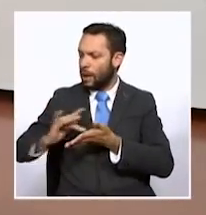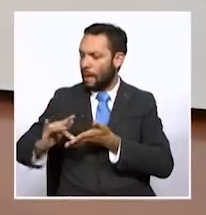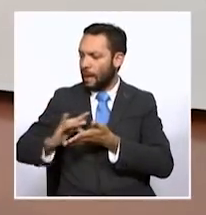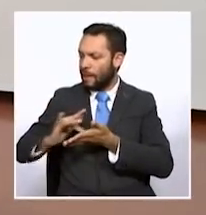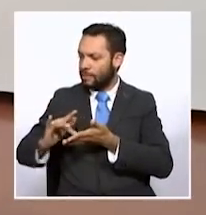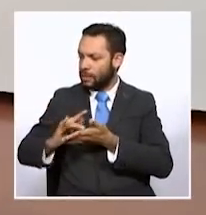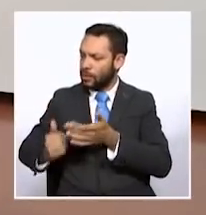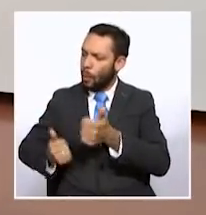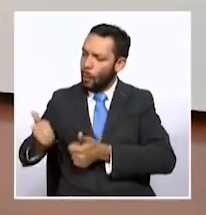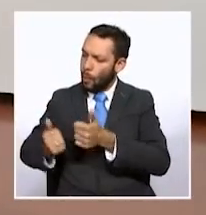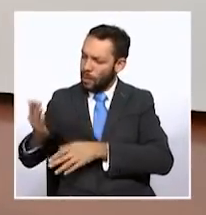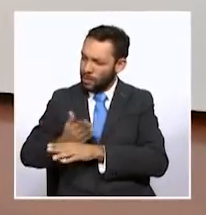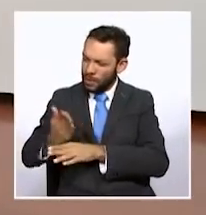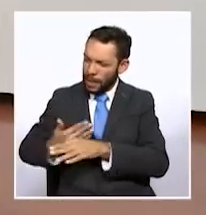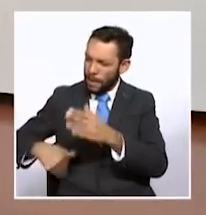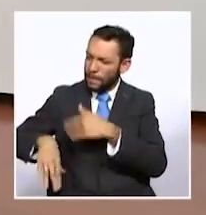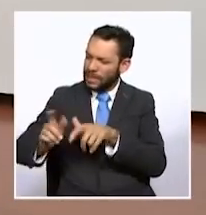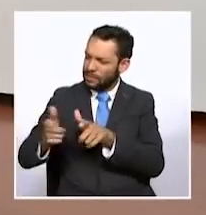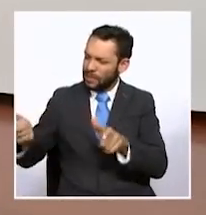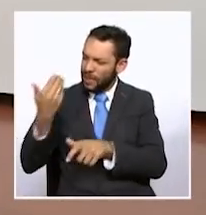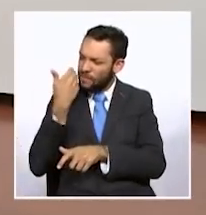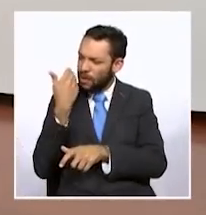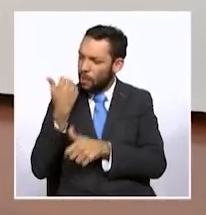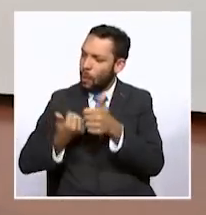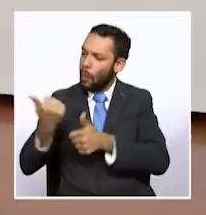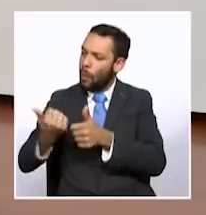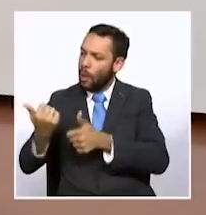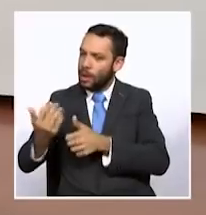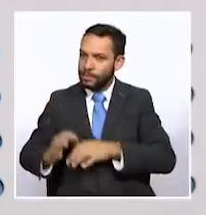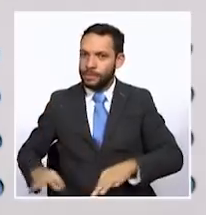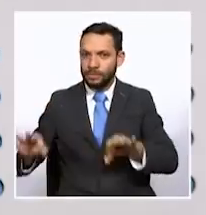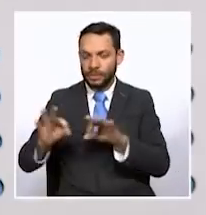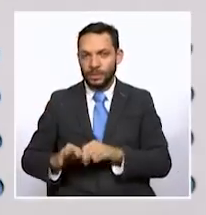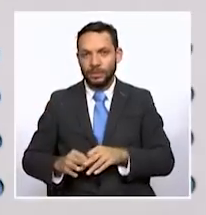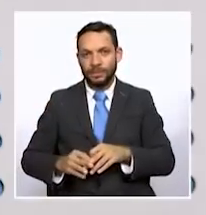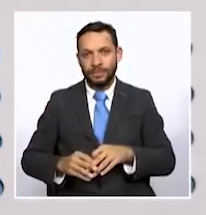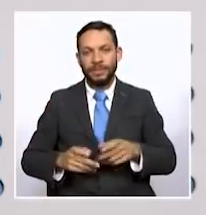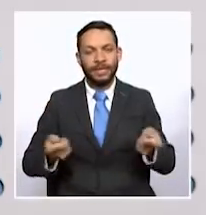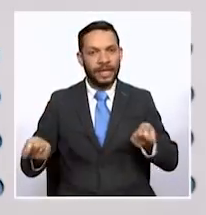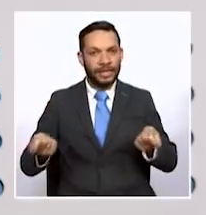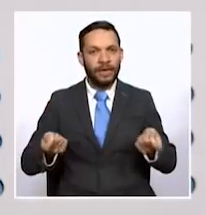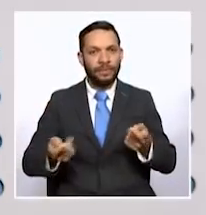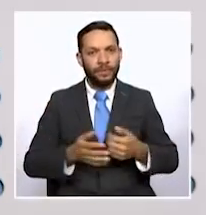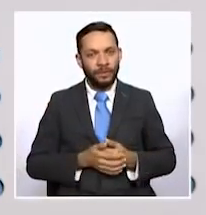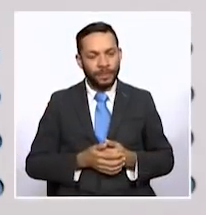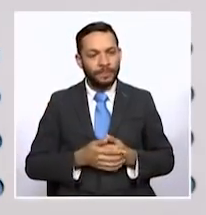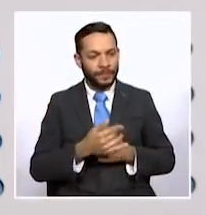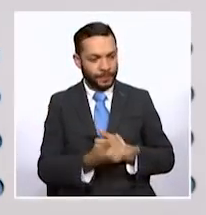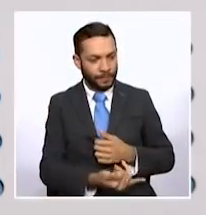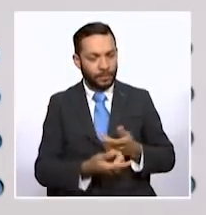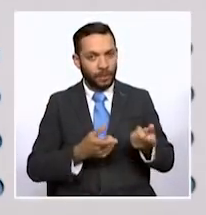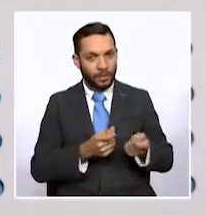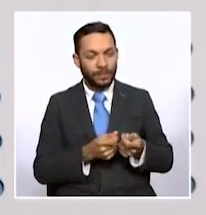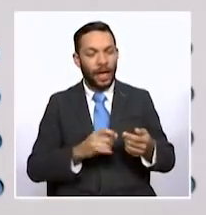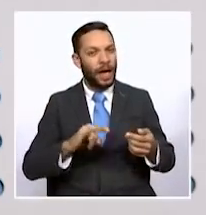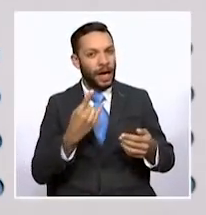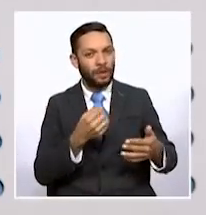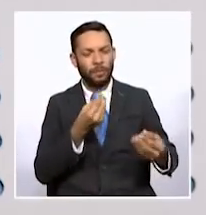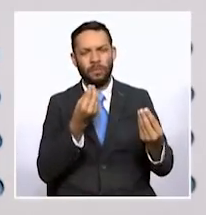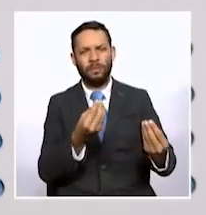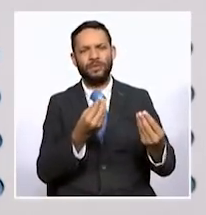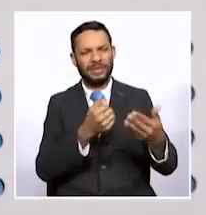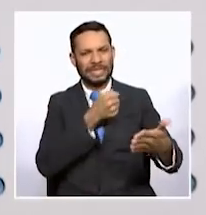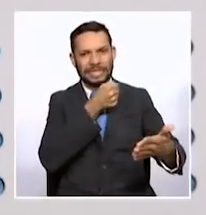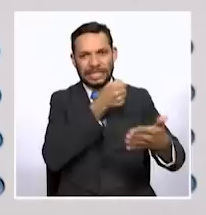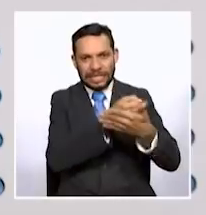institucional, nuestro gran volumen de pacientes es principalmente los accidentes. Ahorita tenemos un gran incremento de los accidentes de tránsito, principalmente